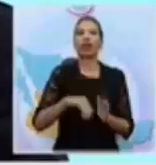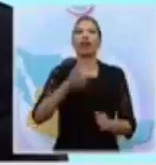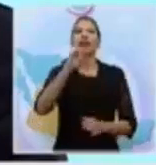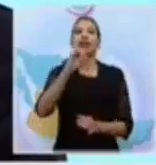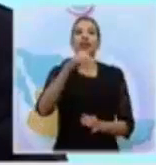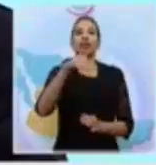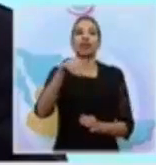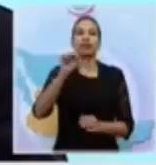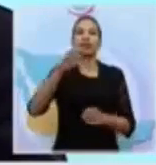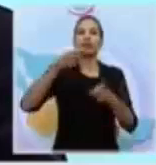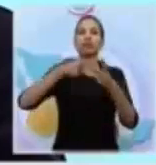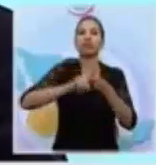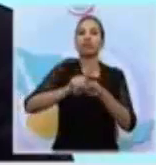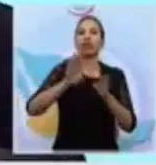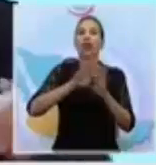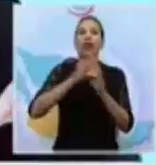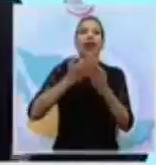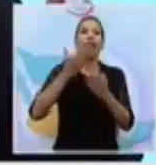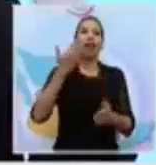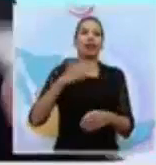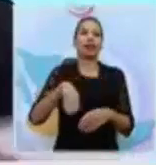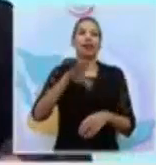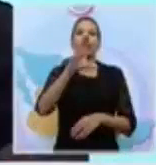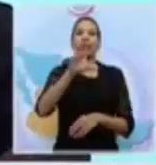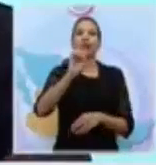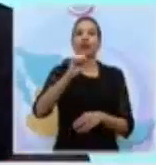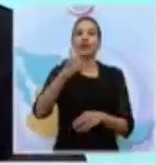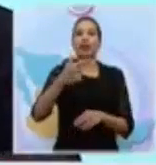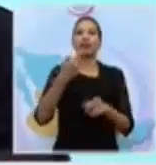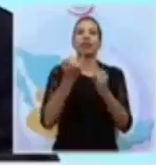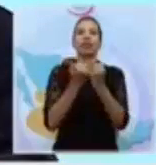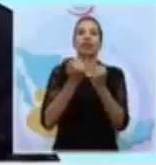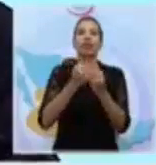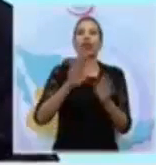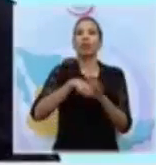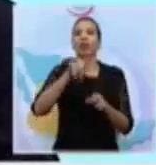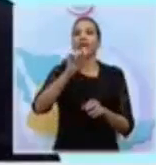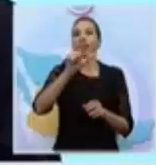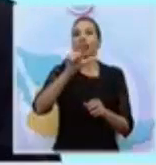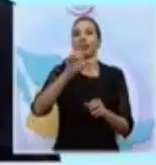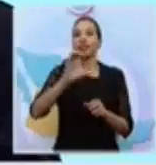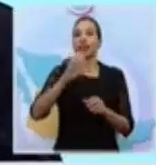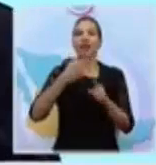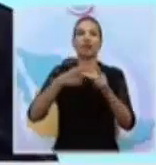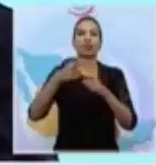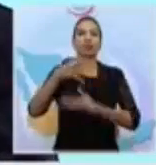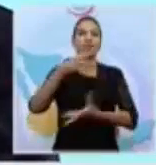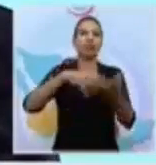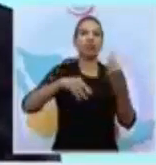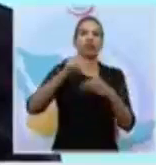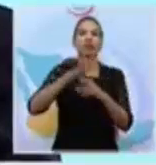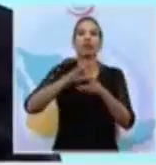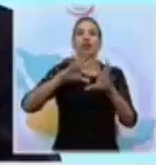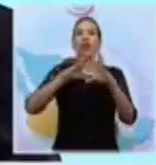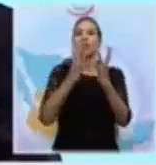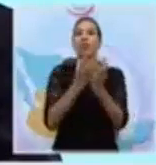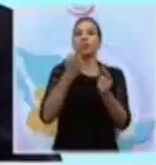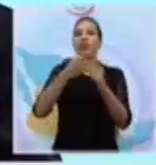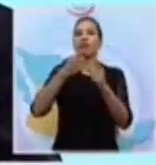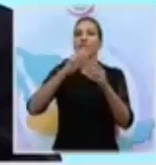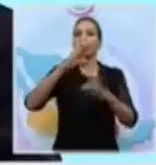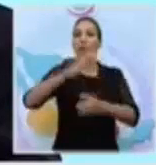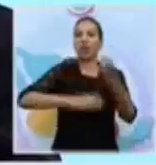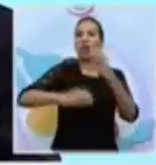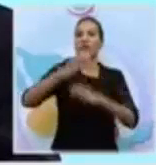IMSS, iniciado en el de Salinas. El contexto del TLC y la globalización reforzaron las creencias de